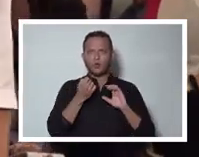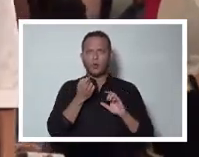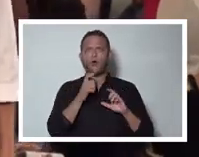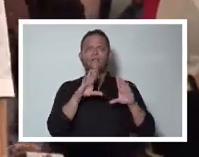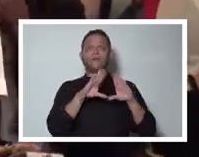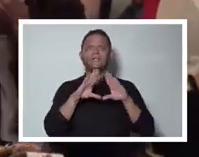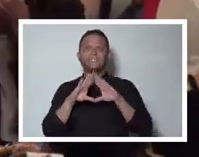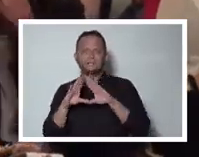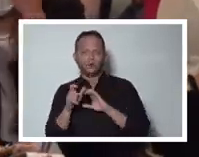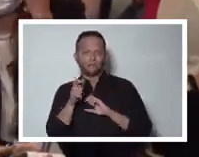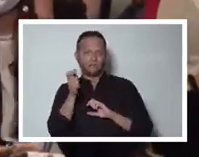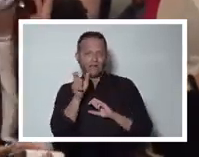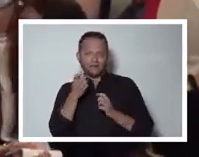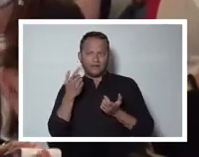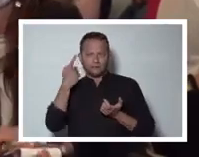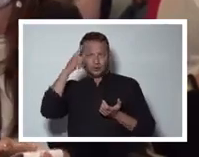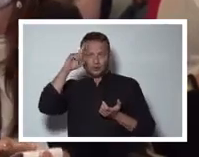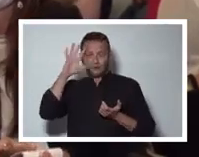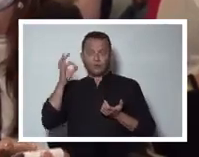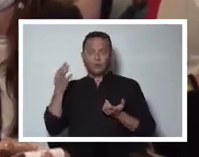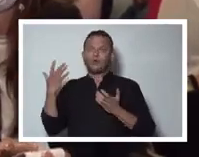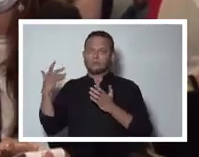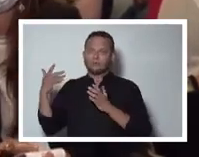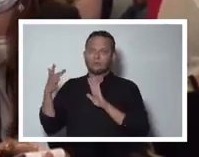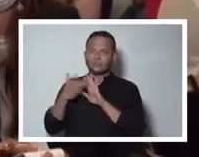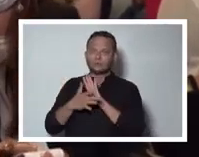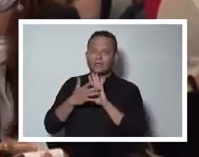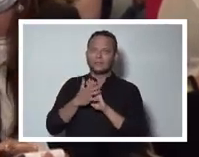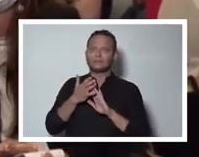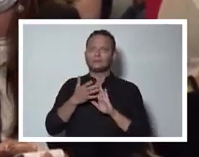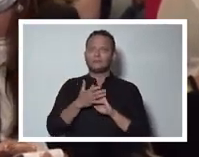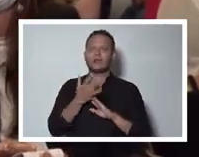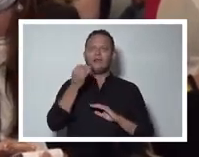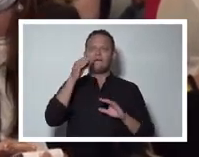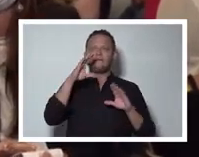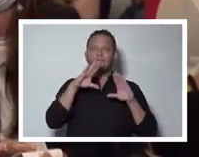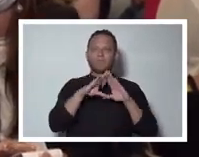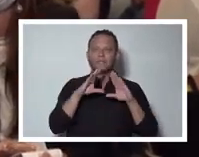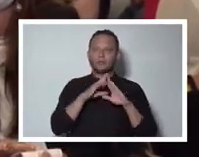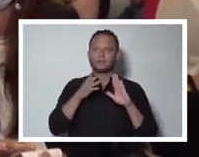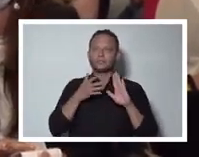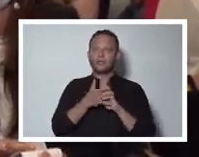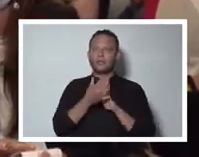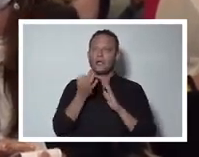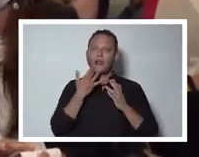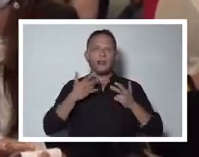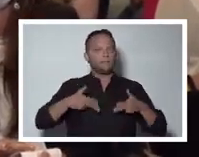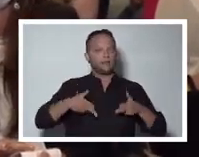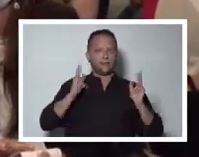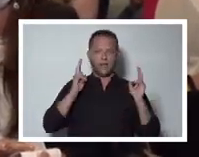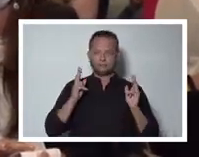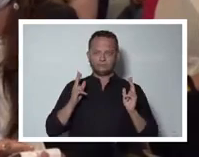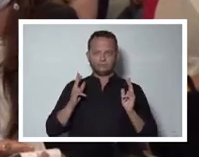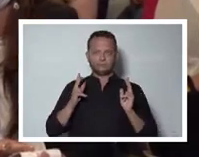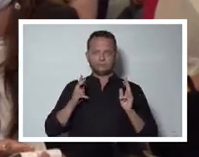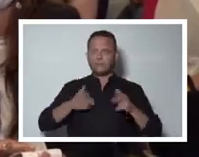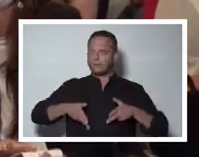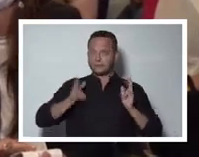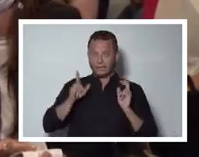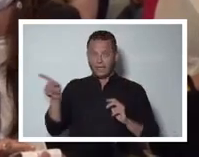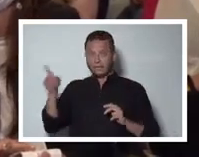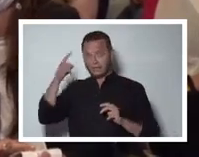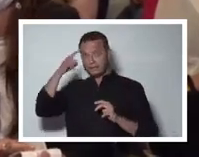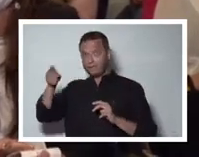feminismos nos han explicado que el feminismo si algo es es la libertad lo sabían